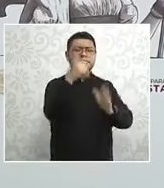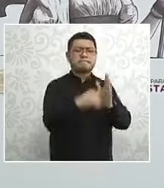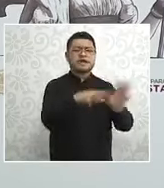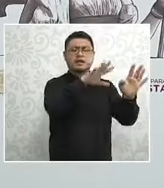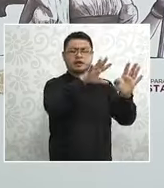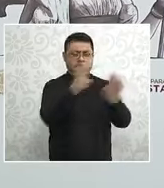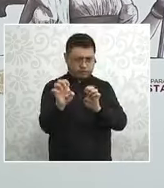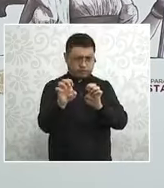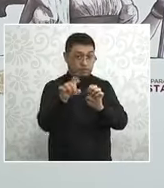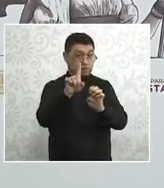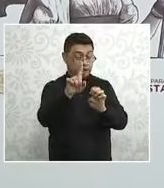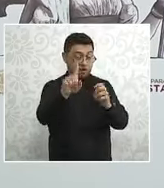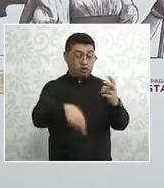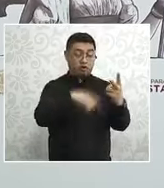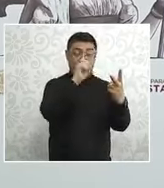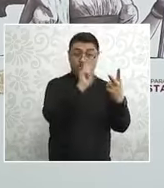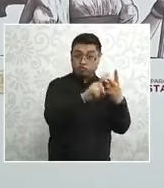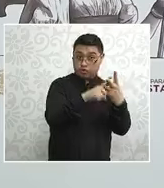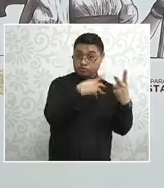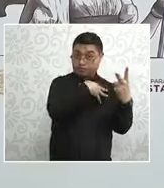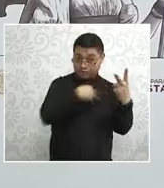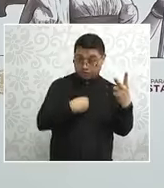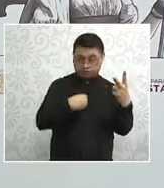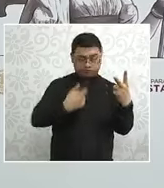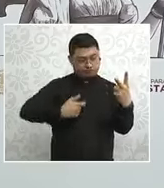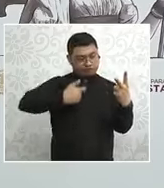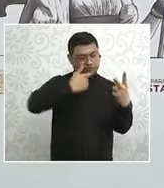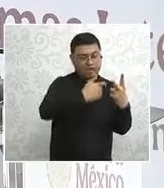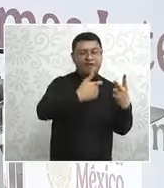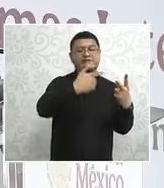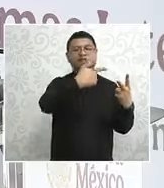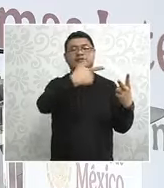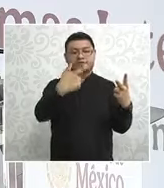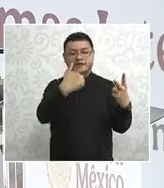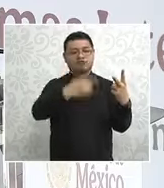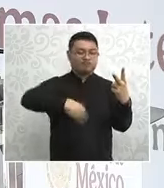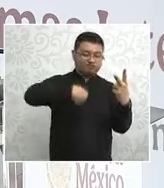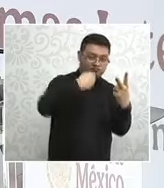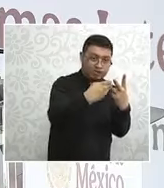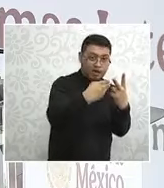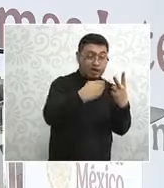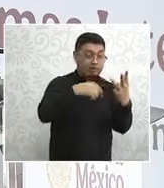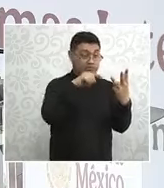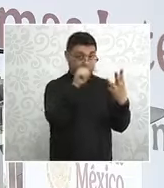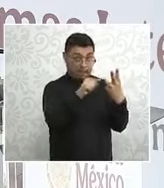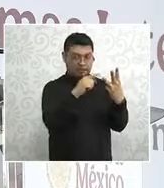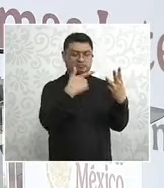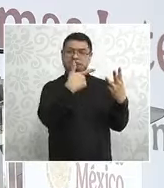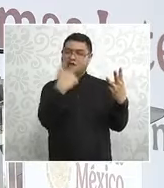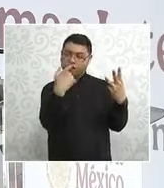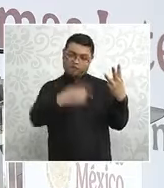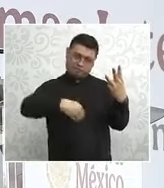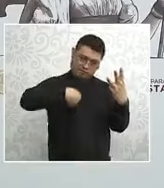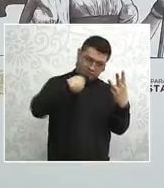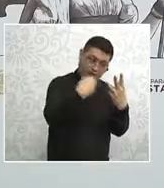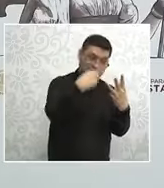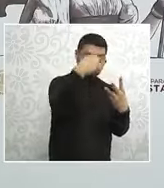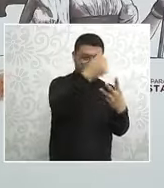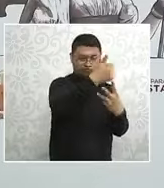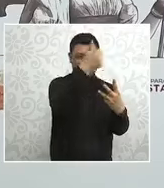dos hijos 700 pesos más si son tres hijos 10000 pesos más